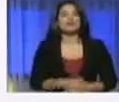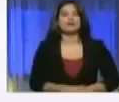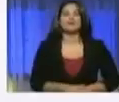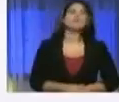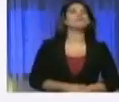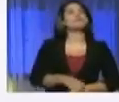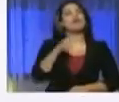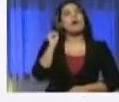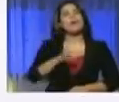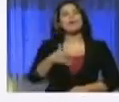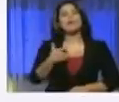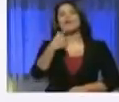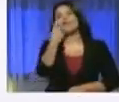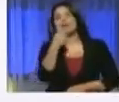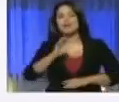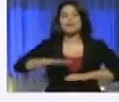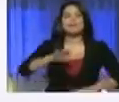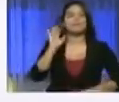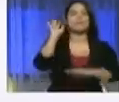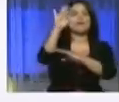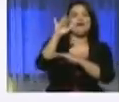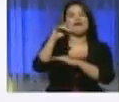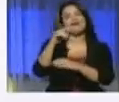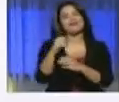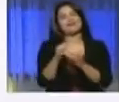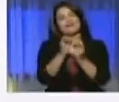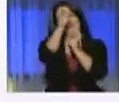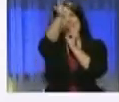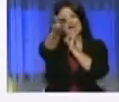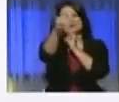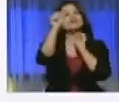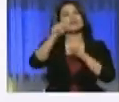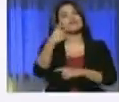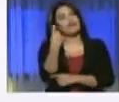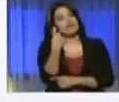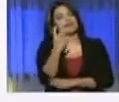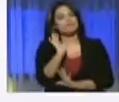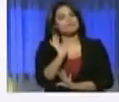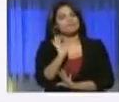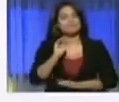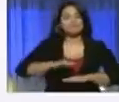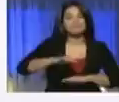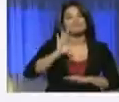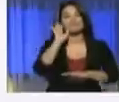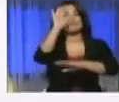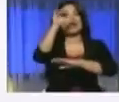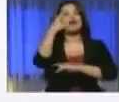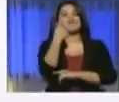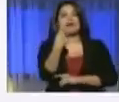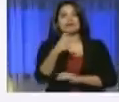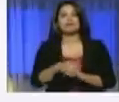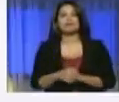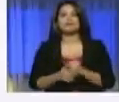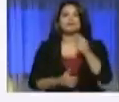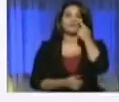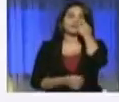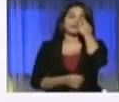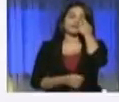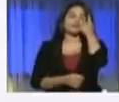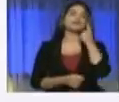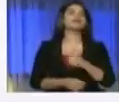perfeccionarnos en el tiro de tres. Es el baloncesto de ahora, de este tiempo, del